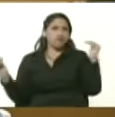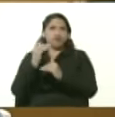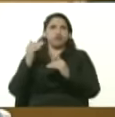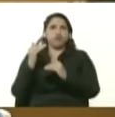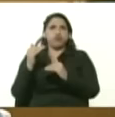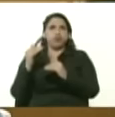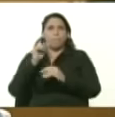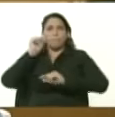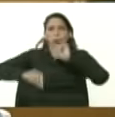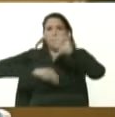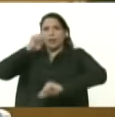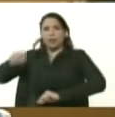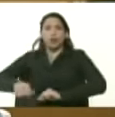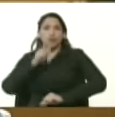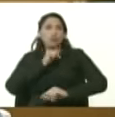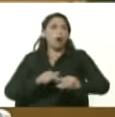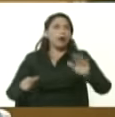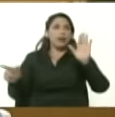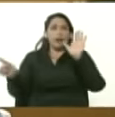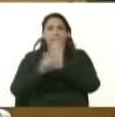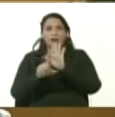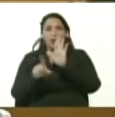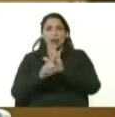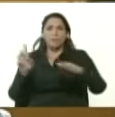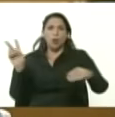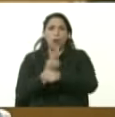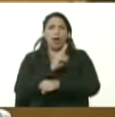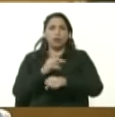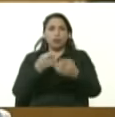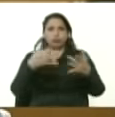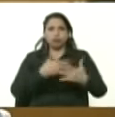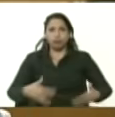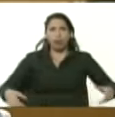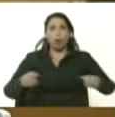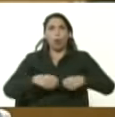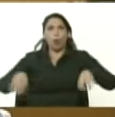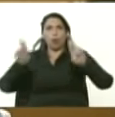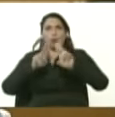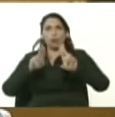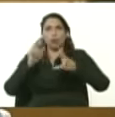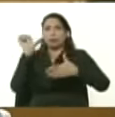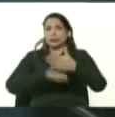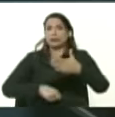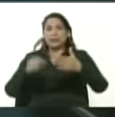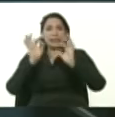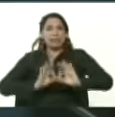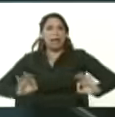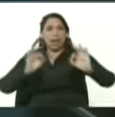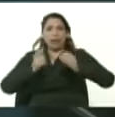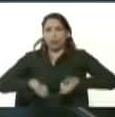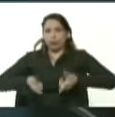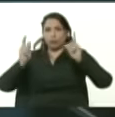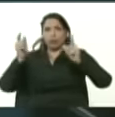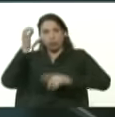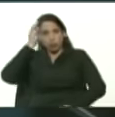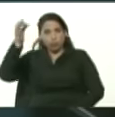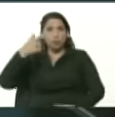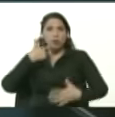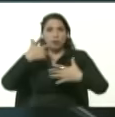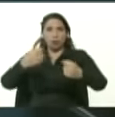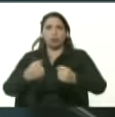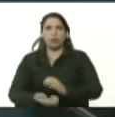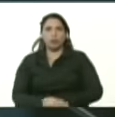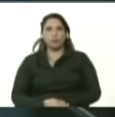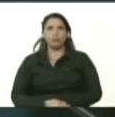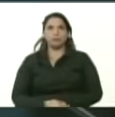violando así la Carta de las Naciones Unidas sin ningún tipo de autorización del Consejo de Seguridad.